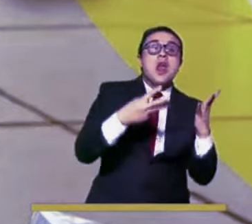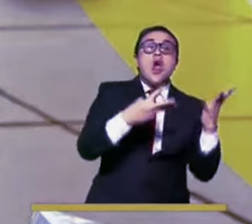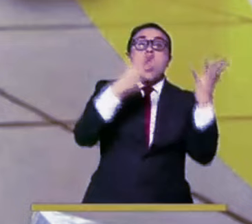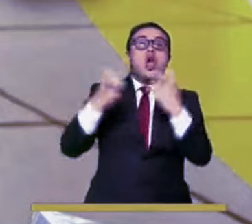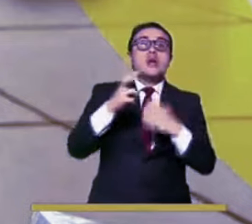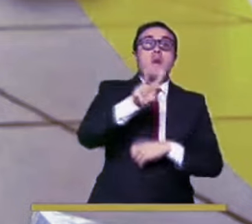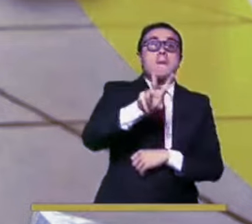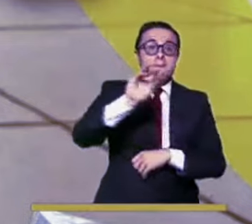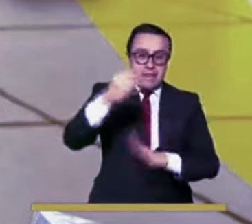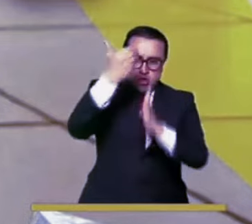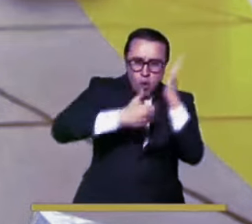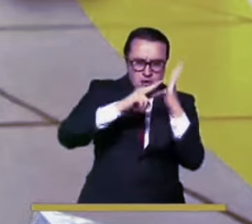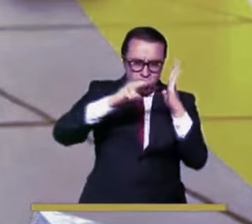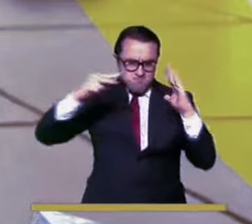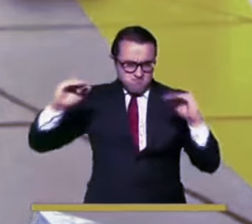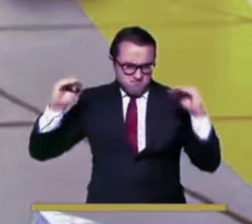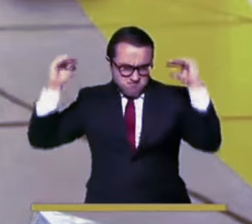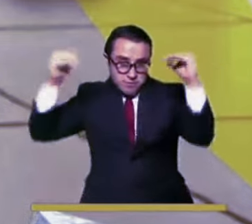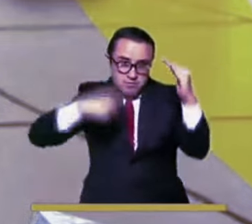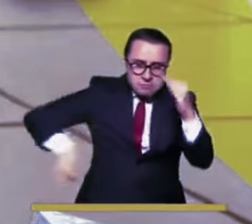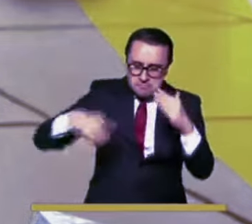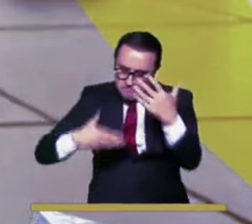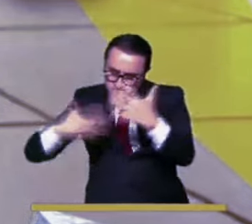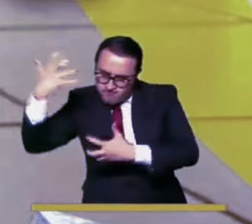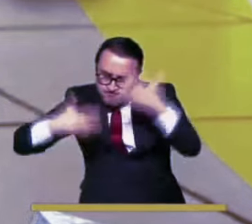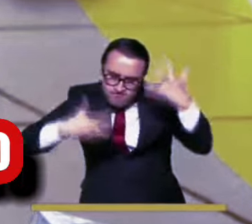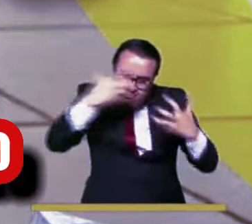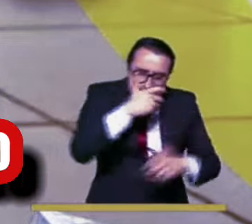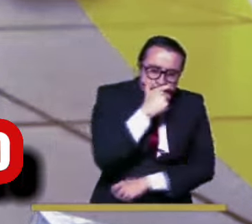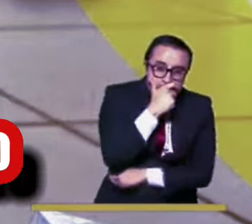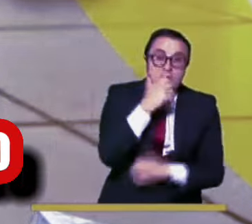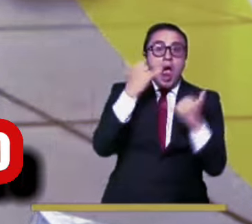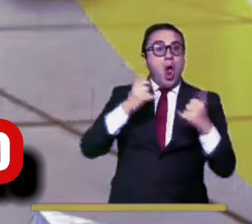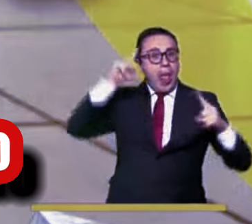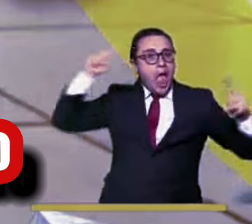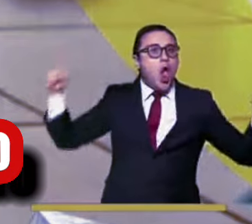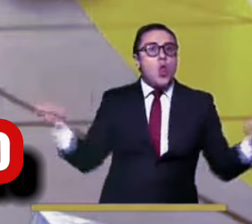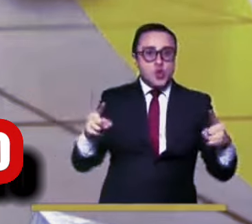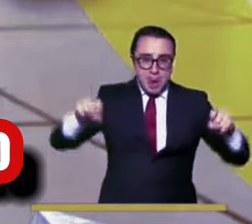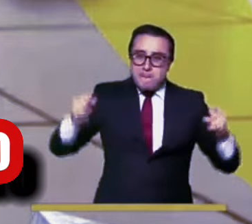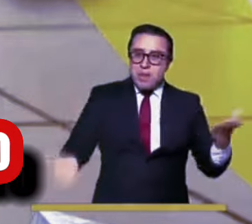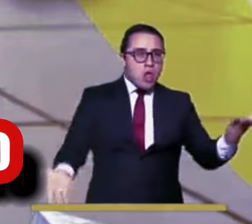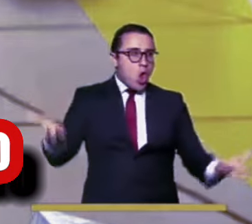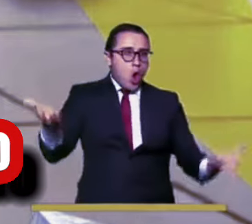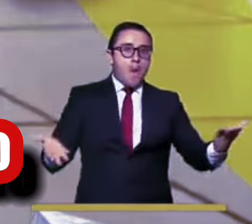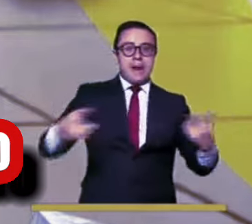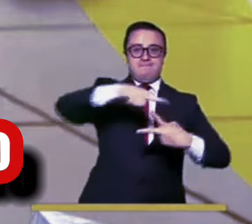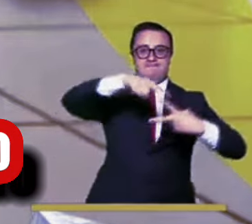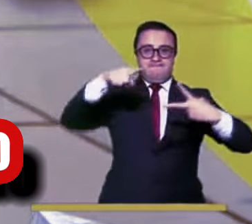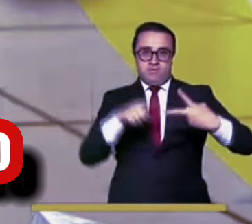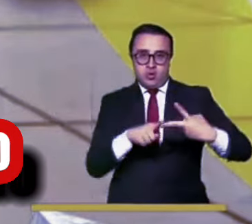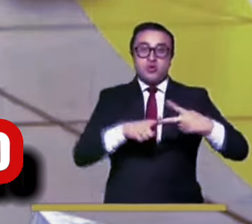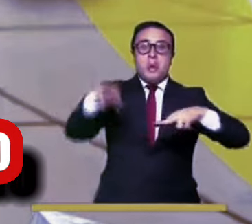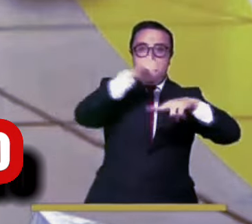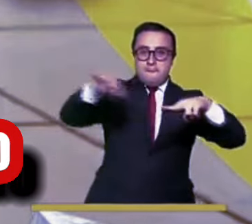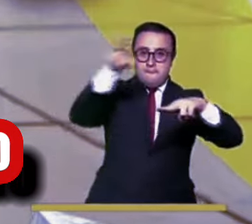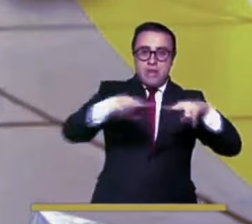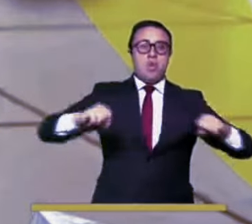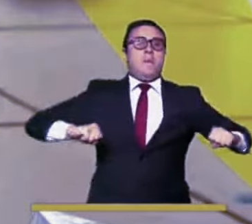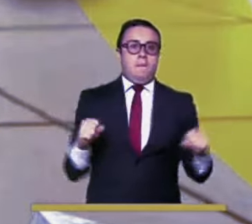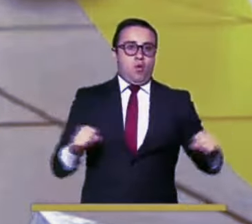9.820 documentos técnicos que nos permiten comparar principalmente 2 opciones de metro para